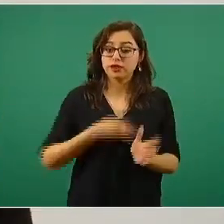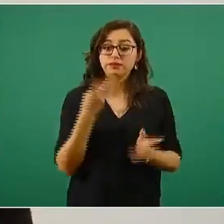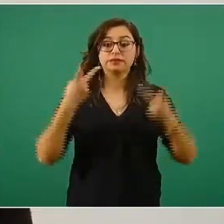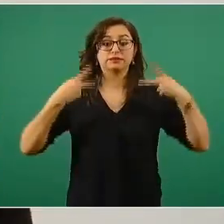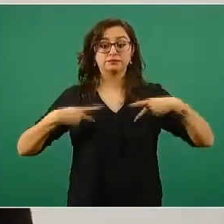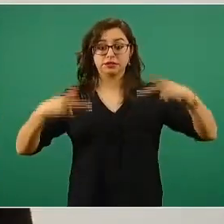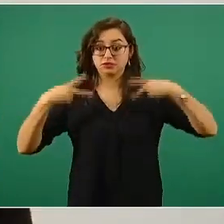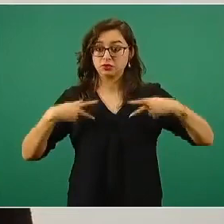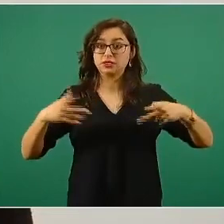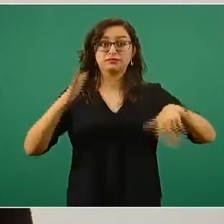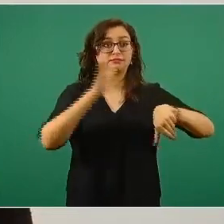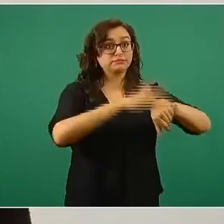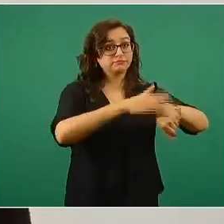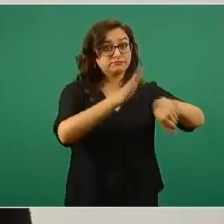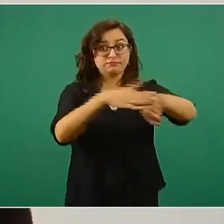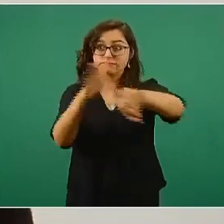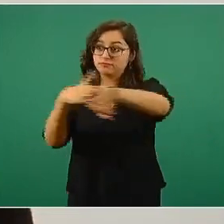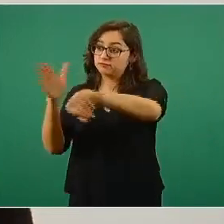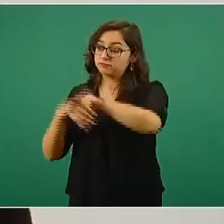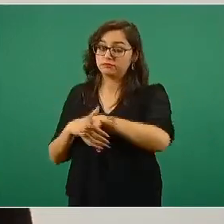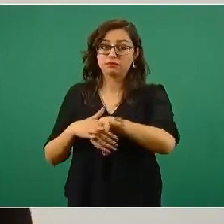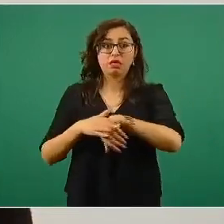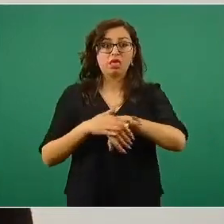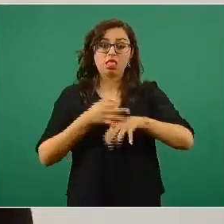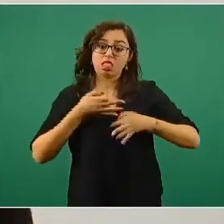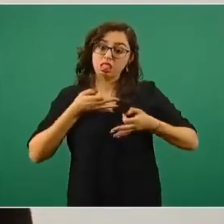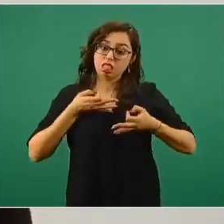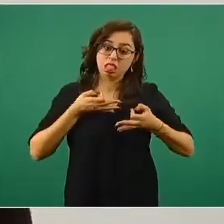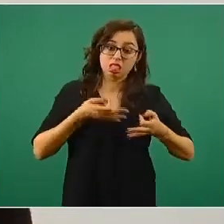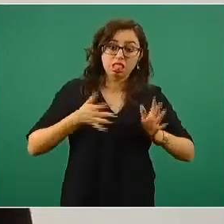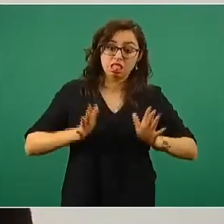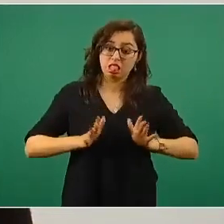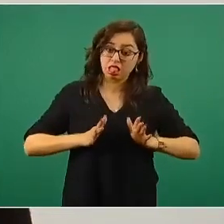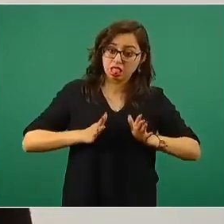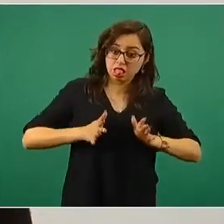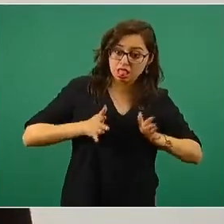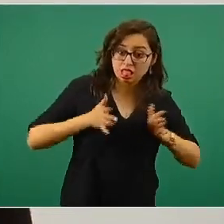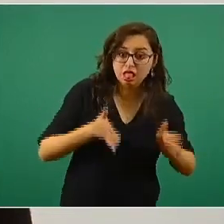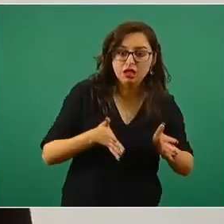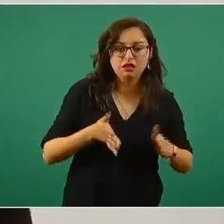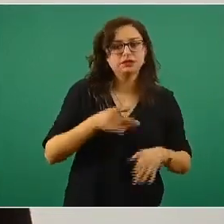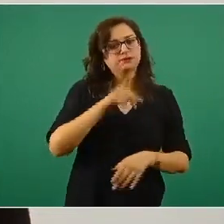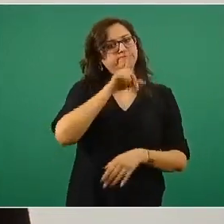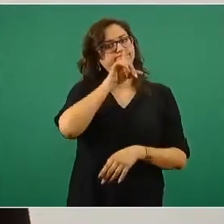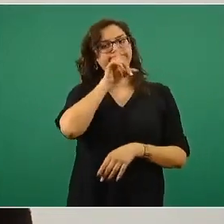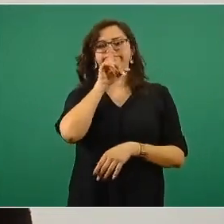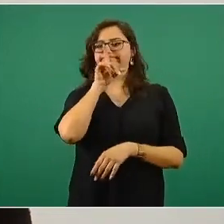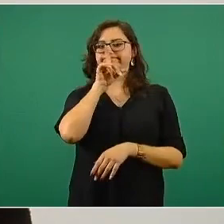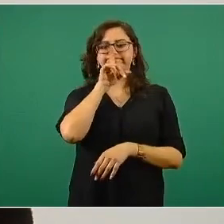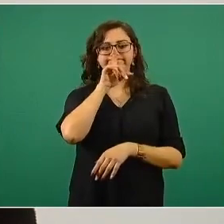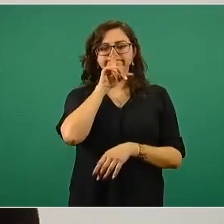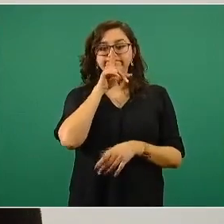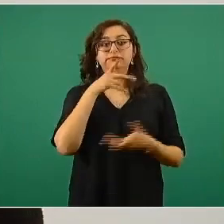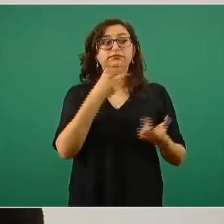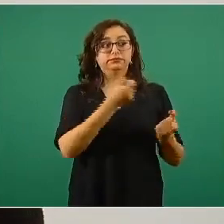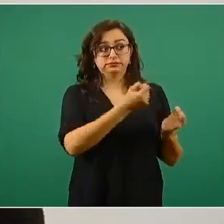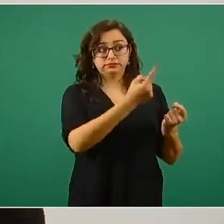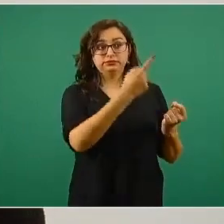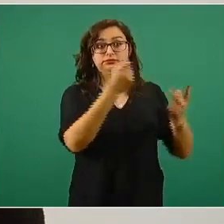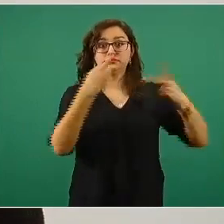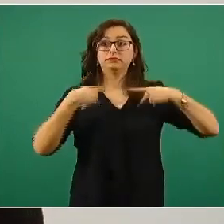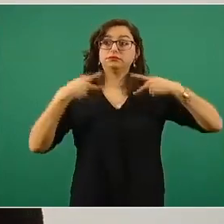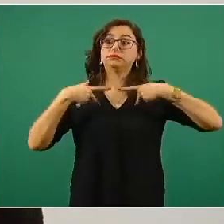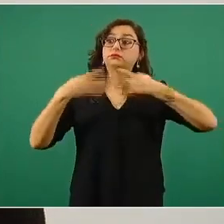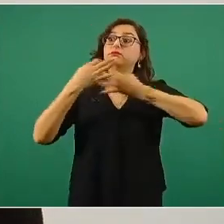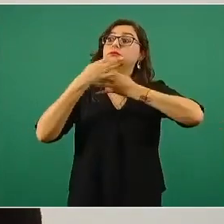población que no debe dejarse de engañar en estos momentos por la falsa existencia